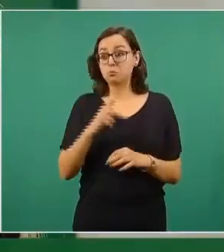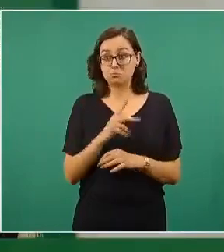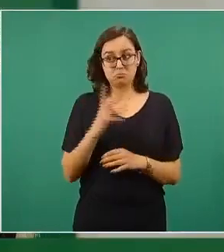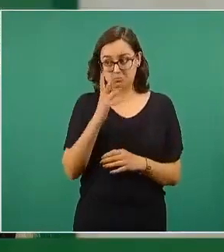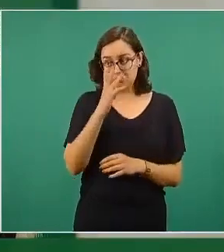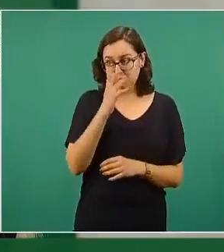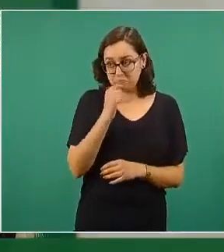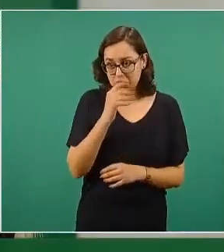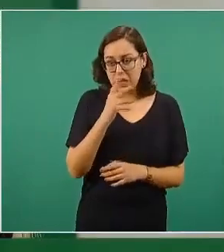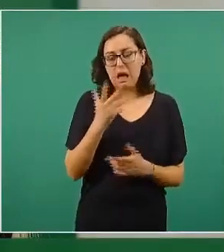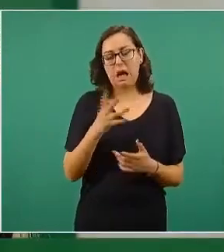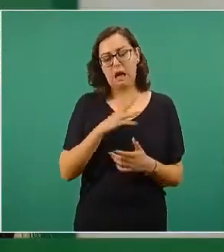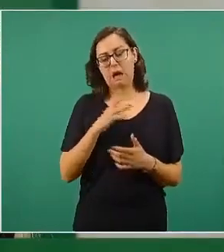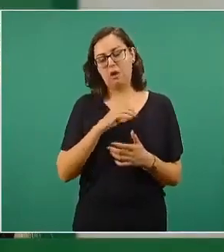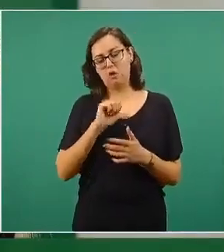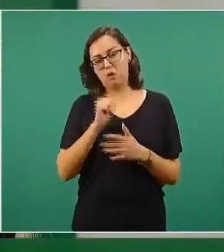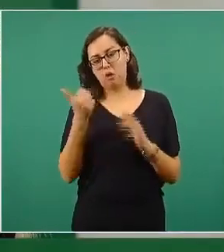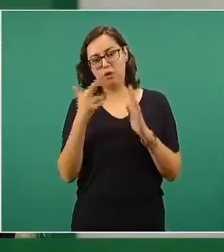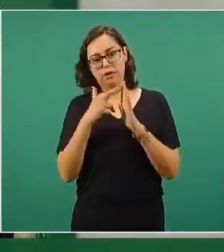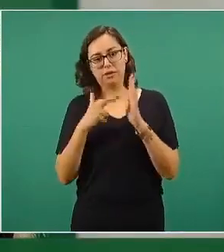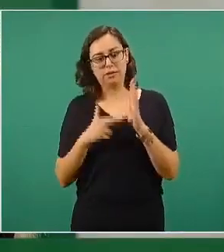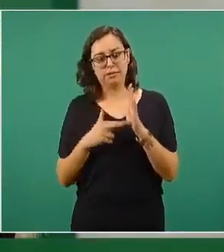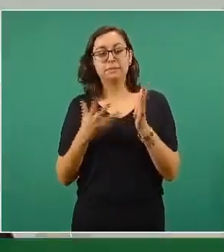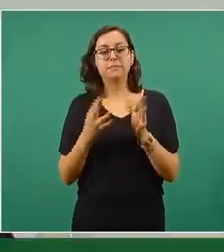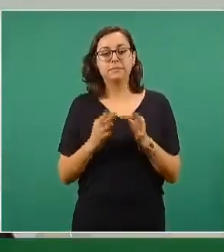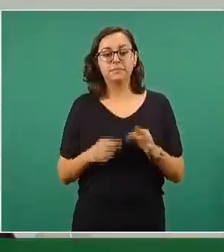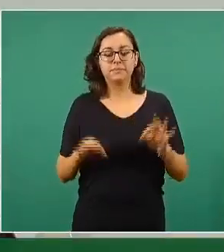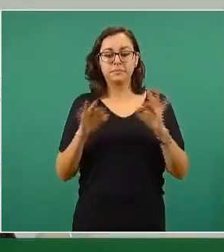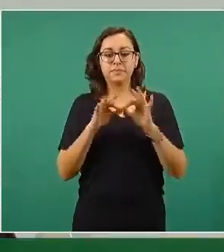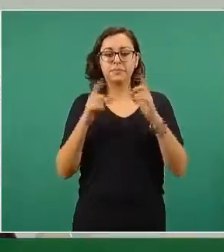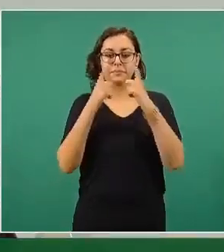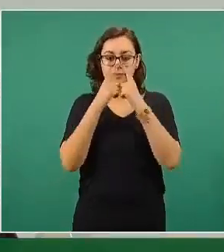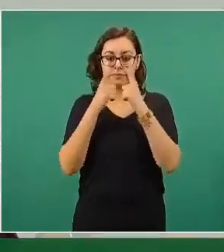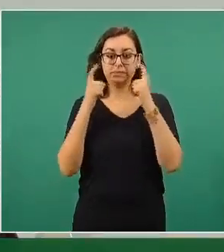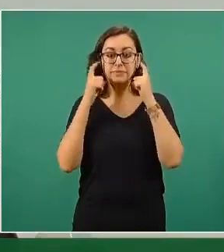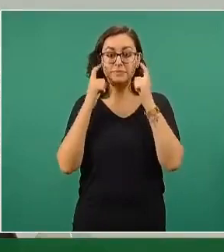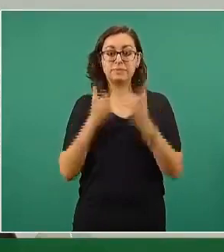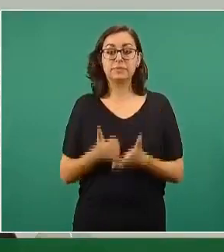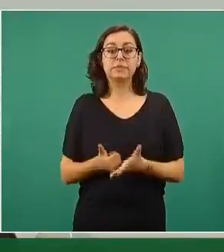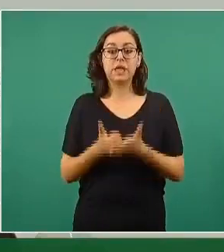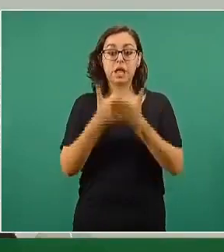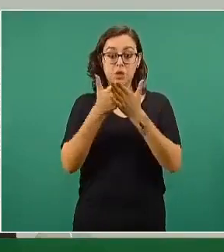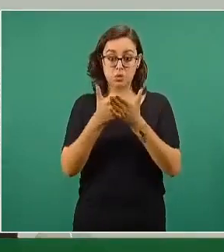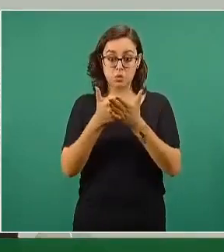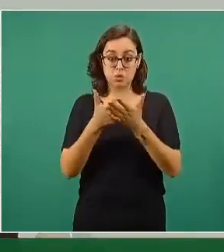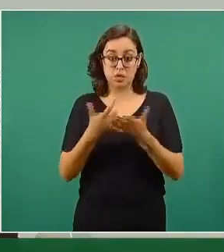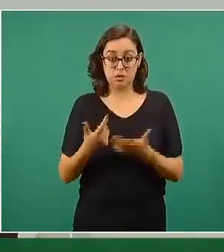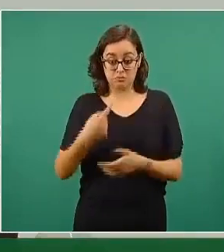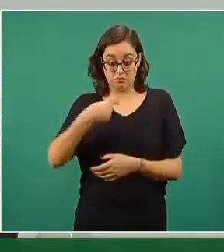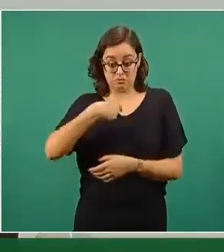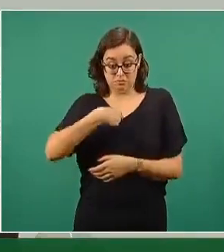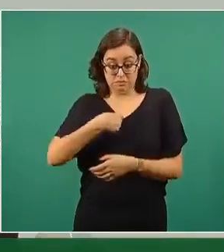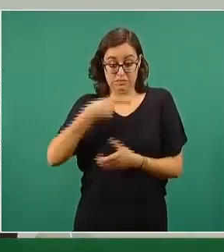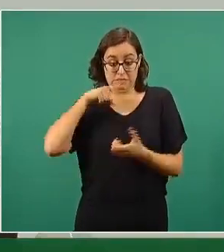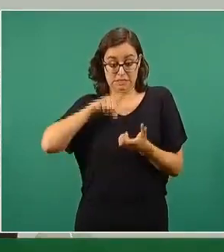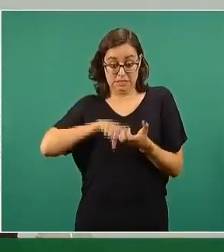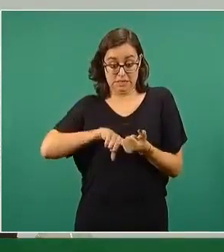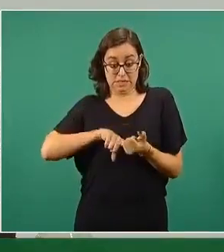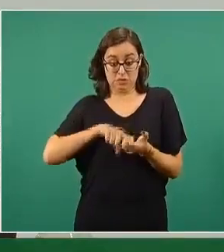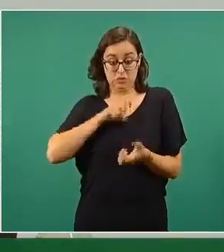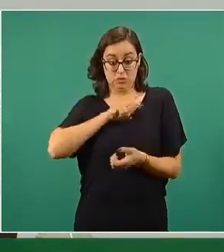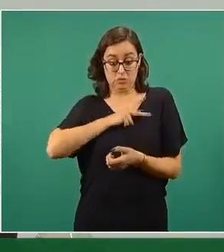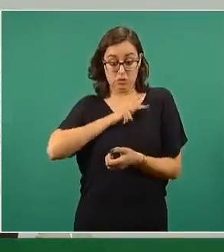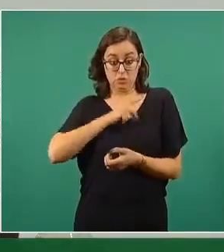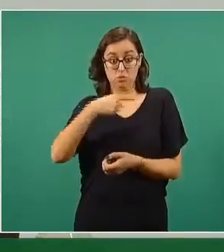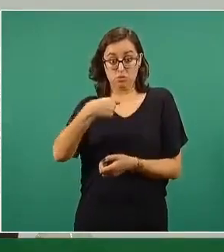como el uso del cubrebocas, que recordemos que apoyan para que si quien lo tiene puesto